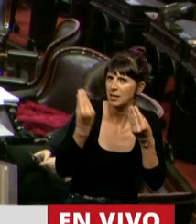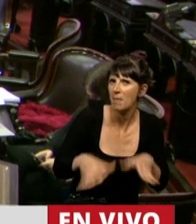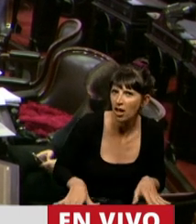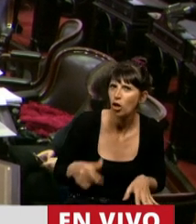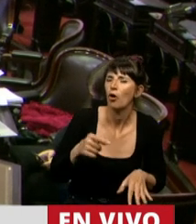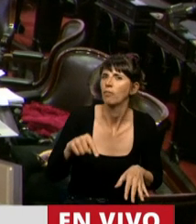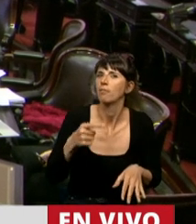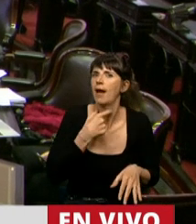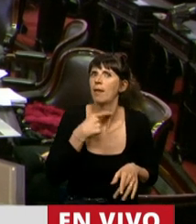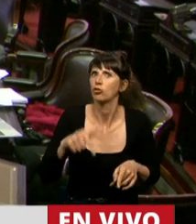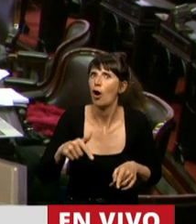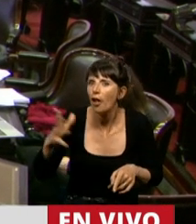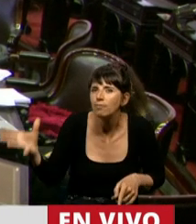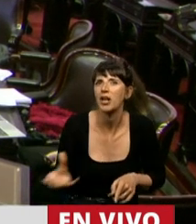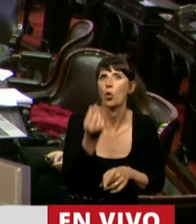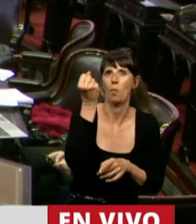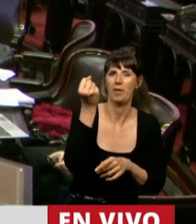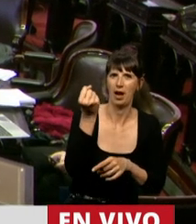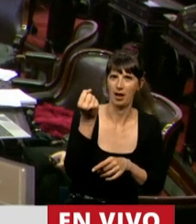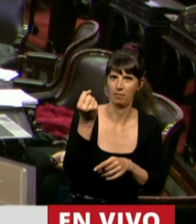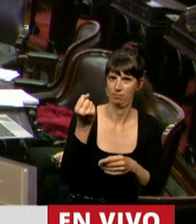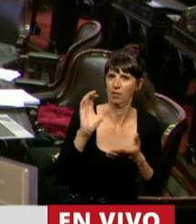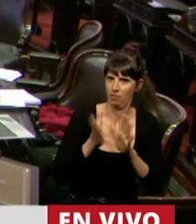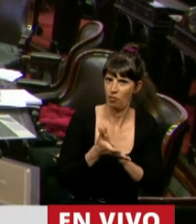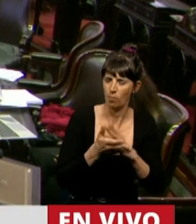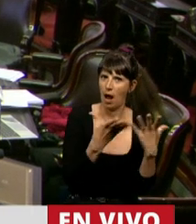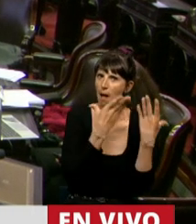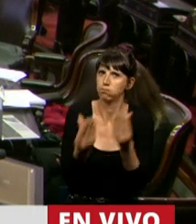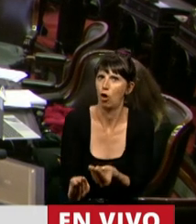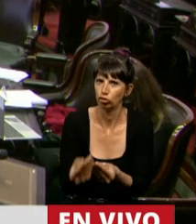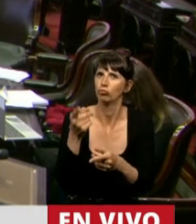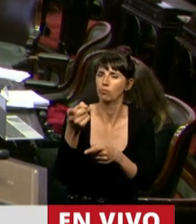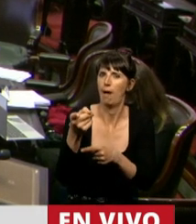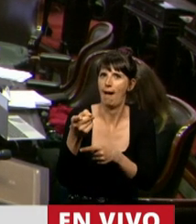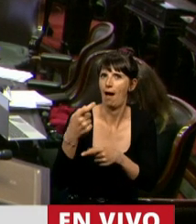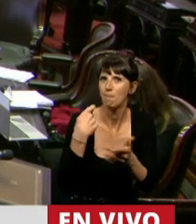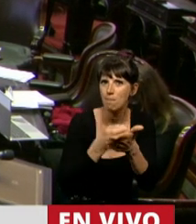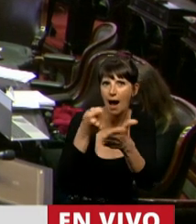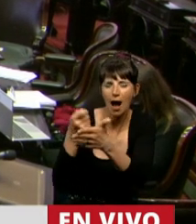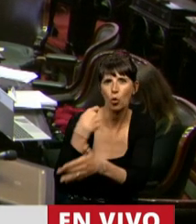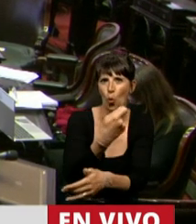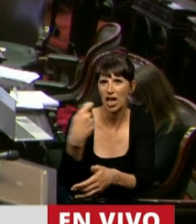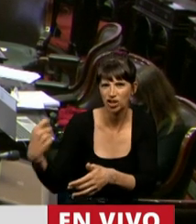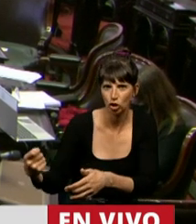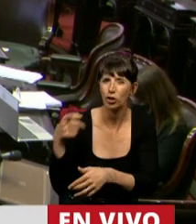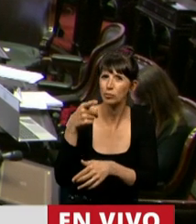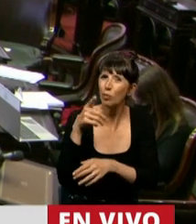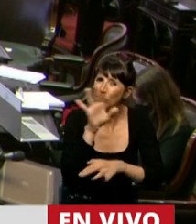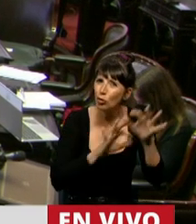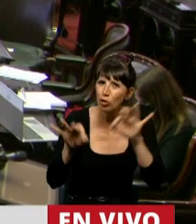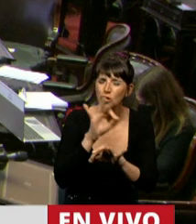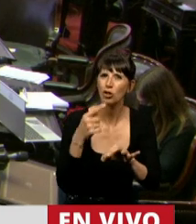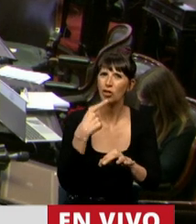deó y volver a serc como se dijo la rueda de auxilio el sistema jubilatorio Por eso el proyecto plantea establecer la libertad